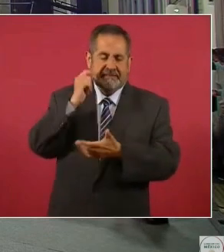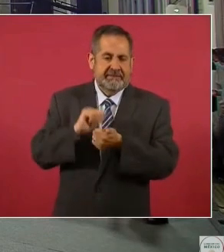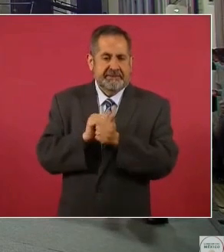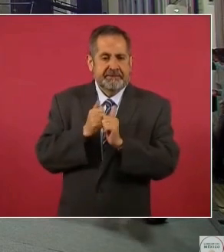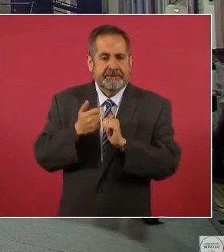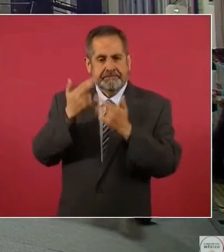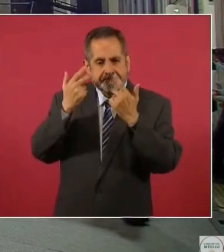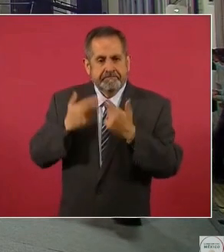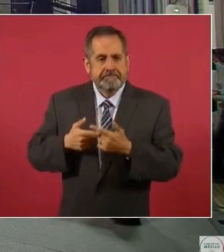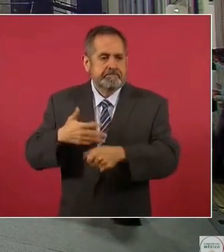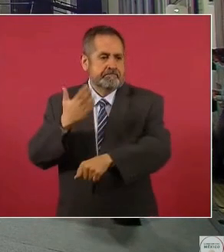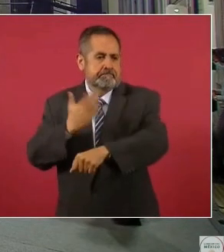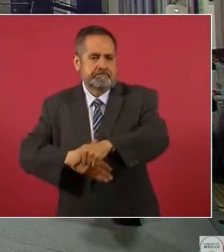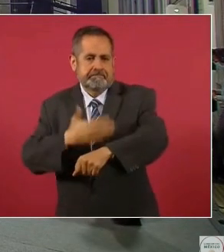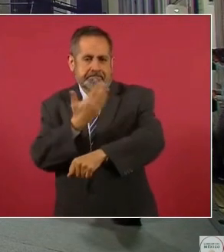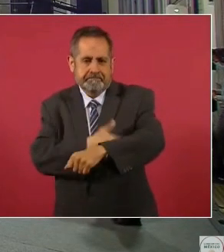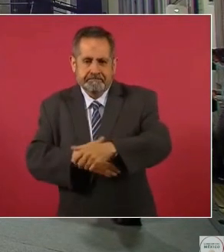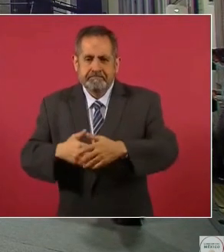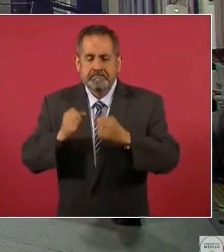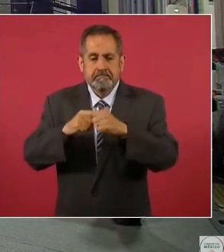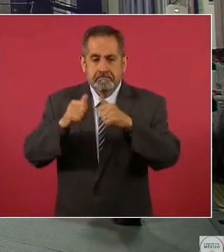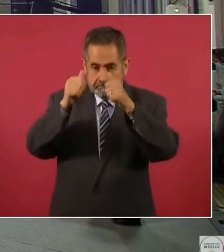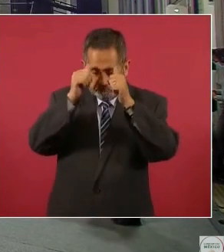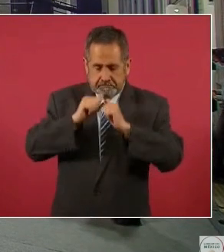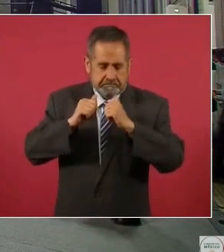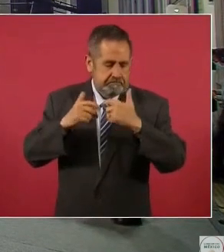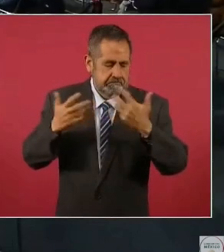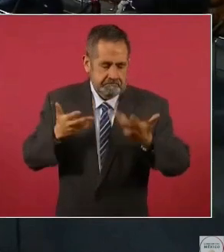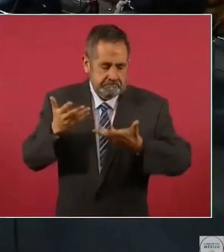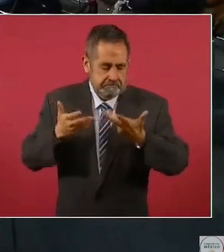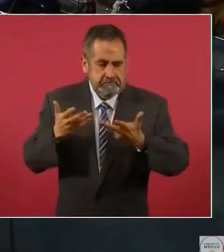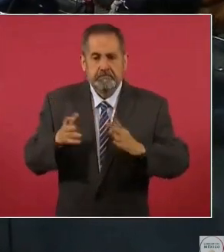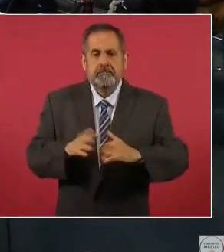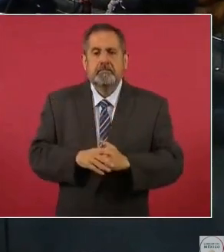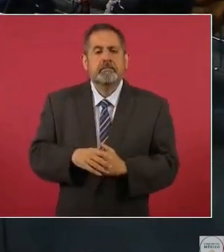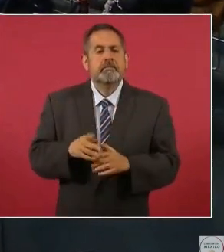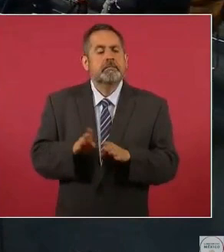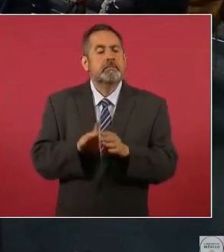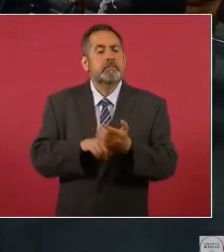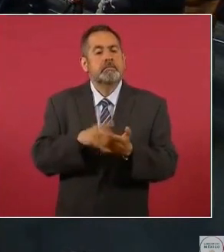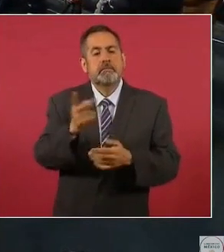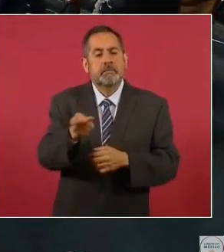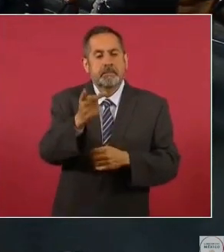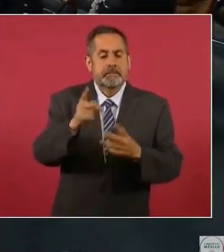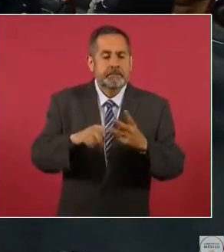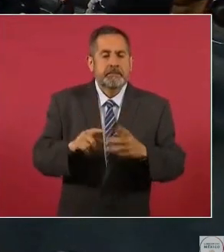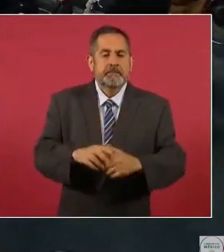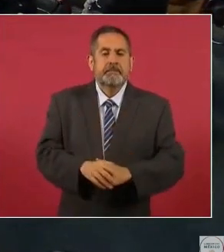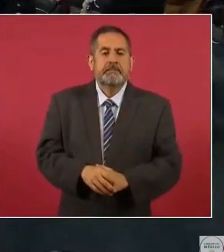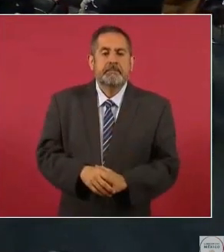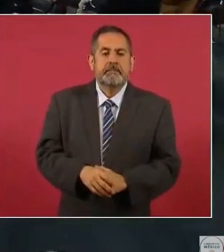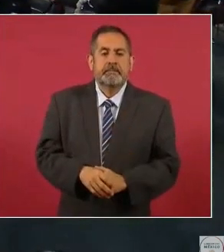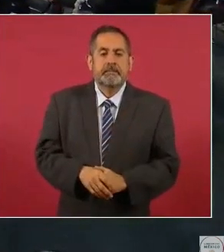son las amputaciones y también la ceguera en nuestro país. Esa sería mi segunda pregunta. Gracias.